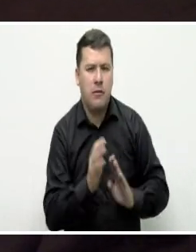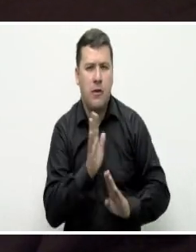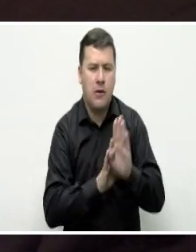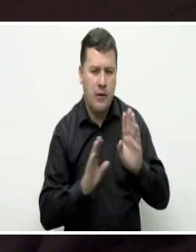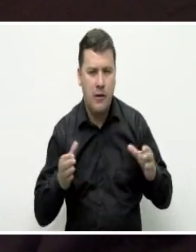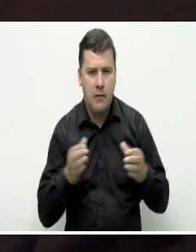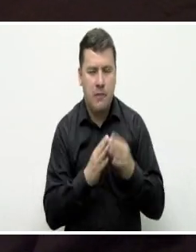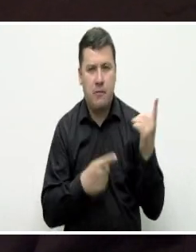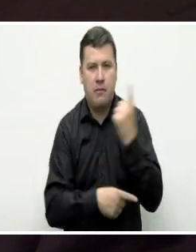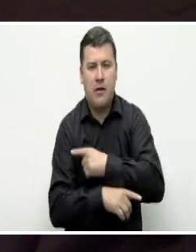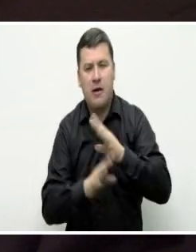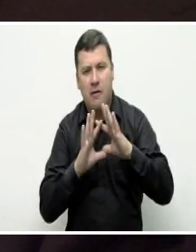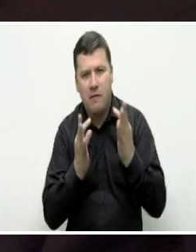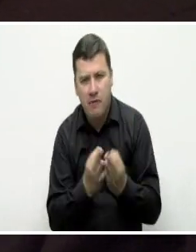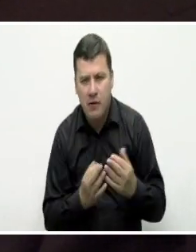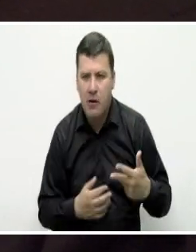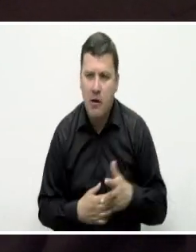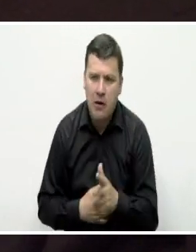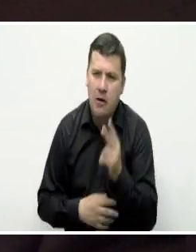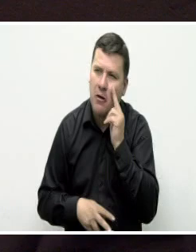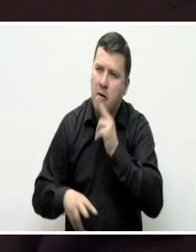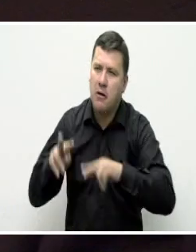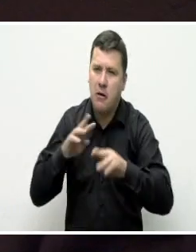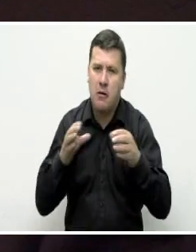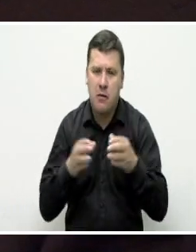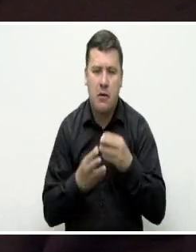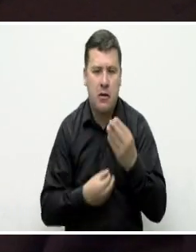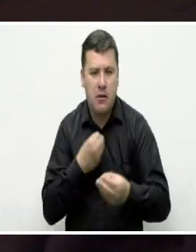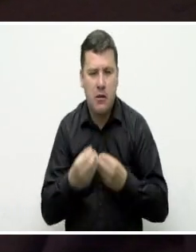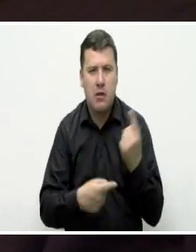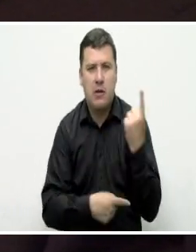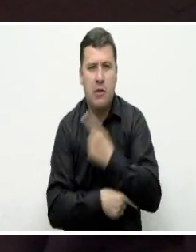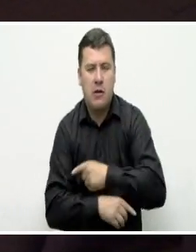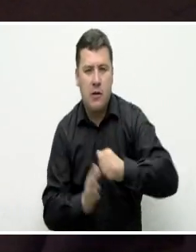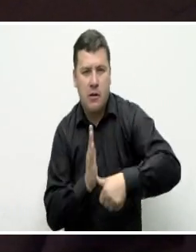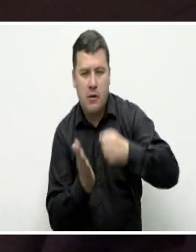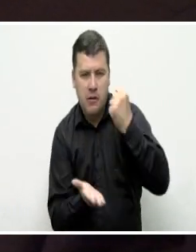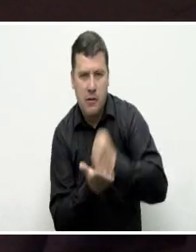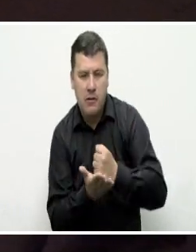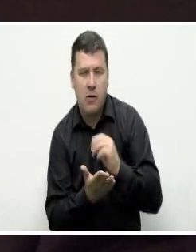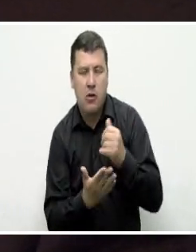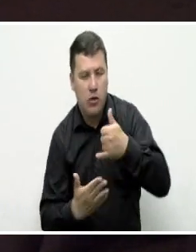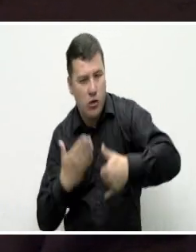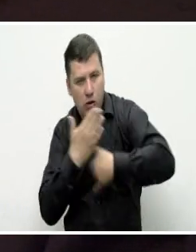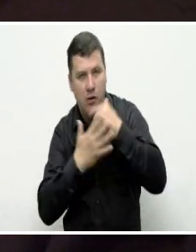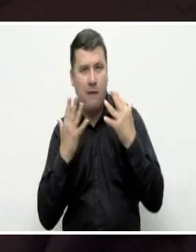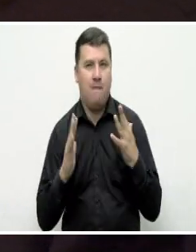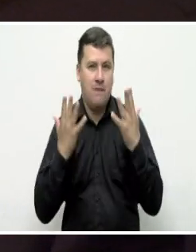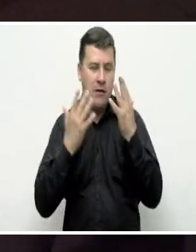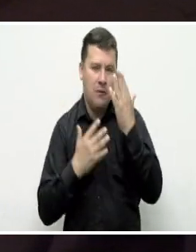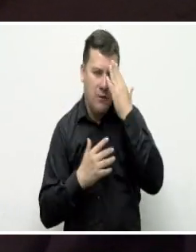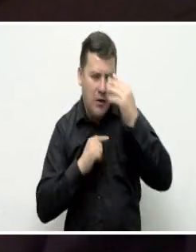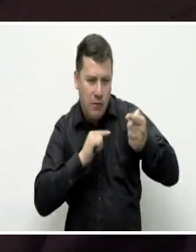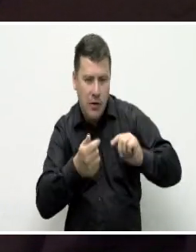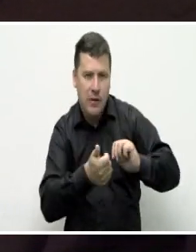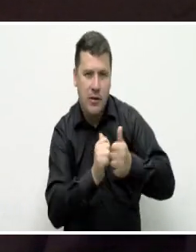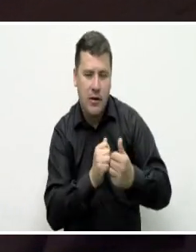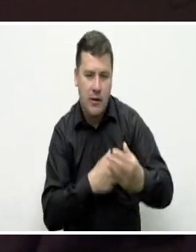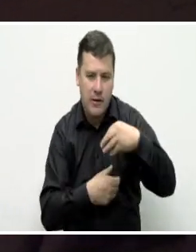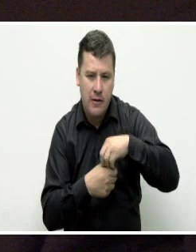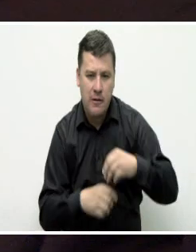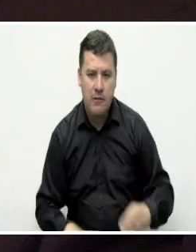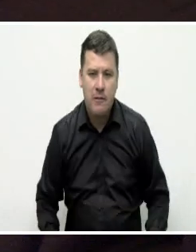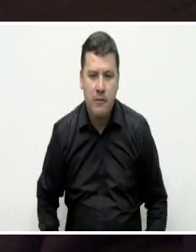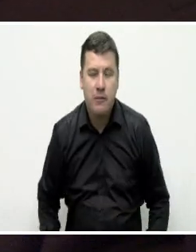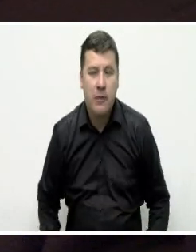desarrollado el Día de la Familia, caminatas ecológicas, vamos a celebrar el Día de la Registraduría en todo el país y torneos deportivos internos.